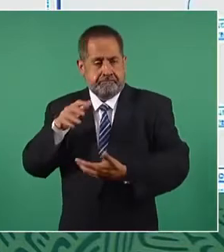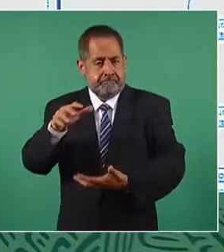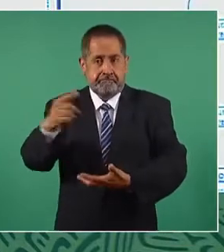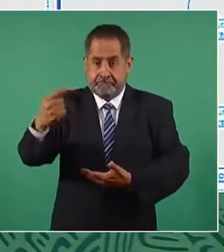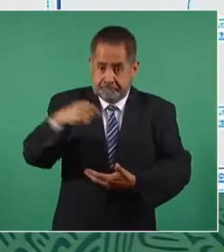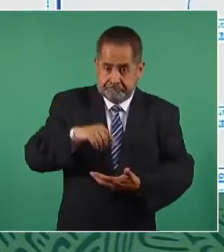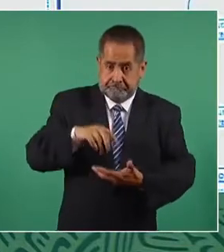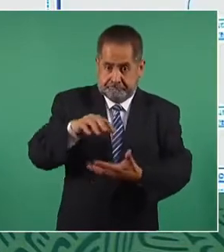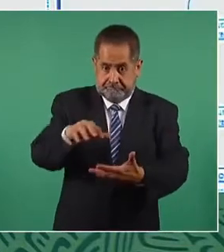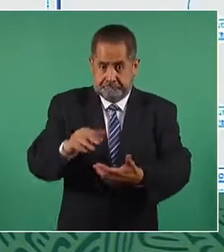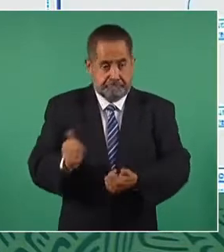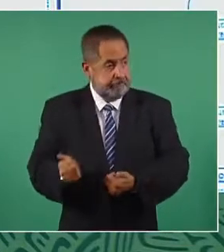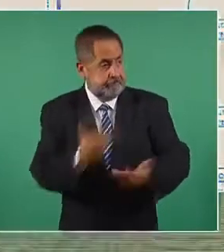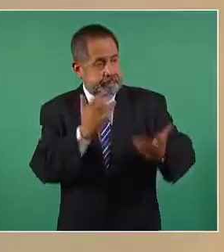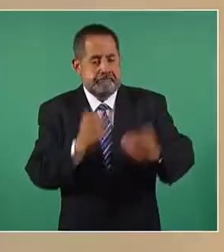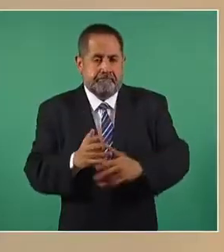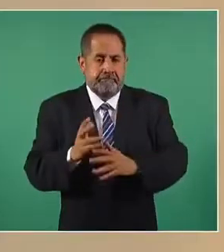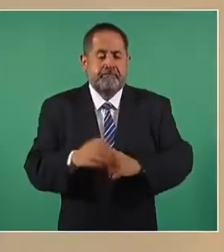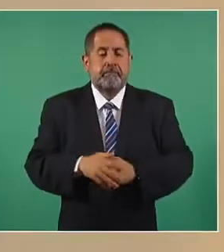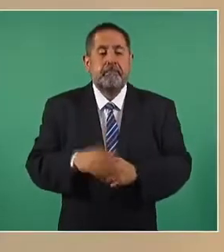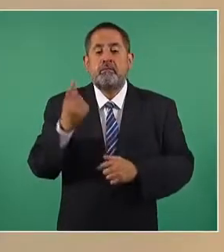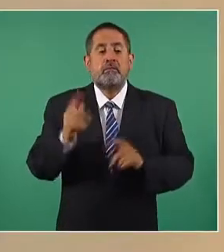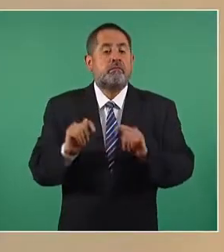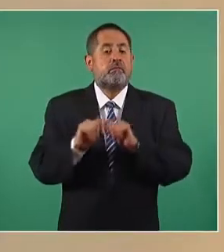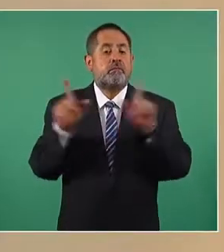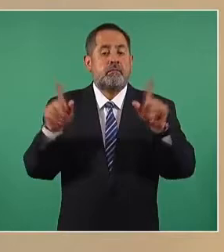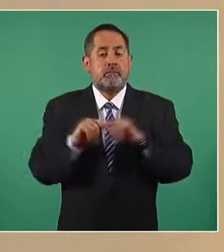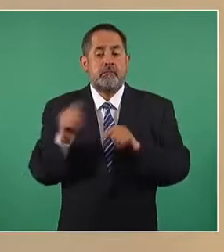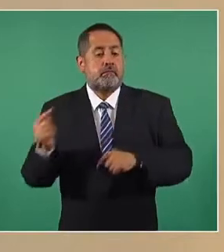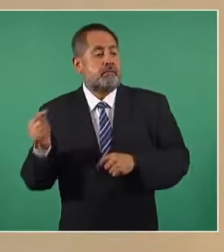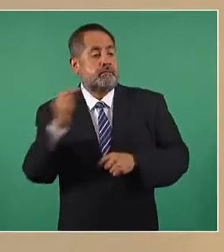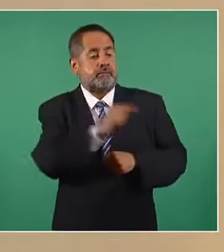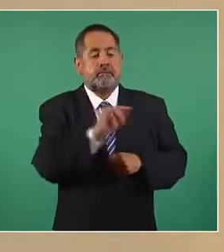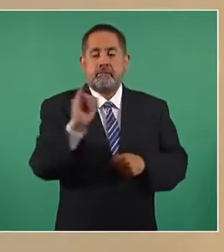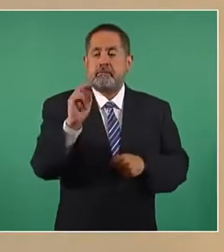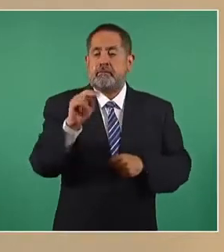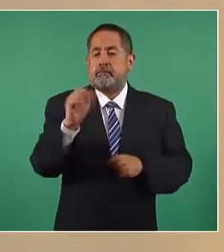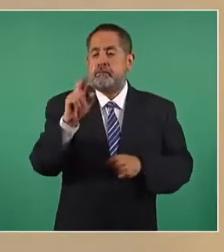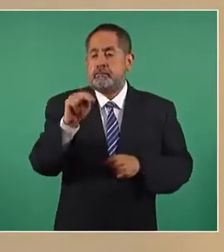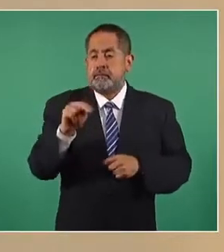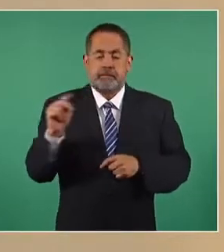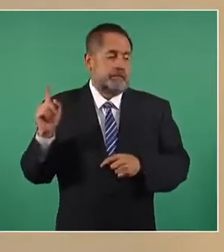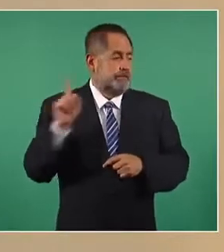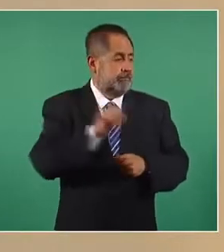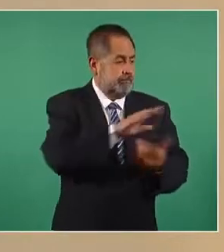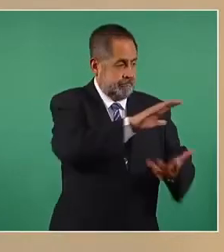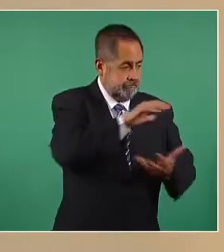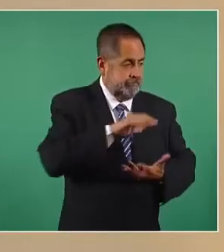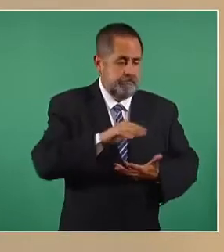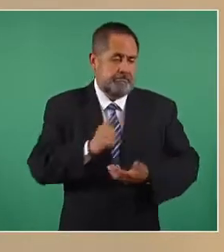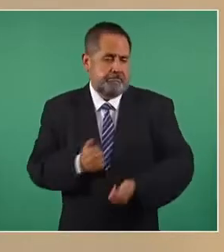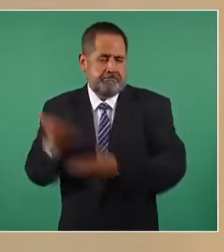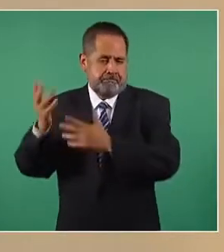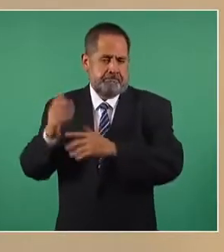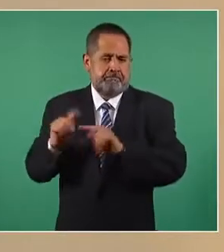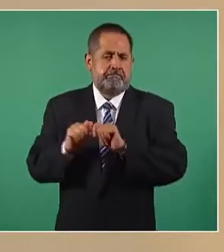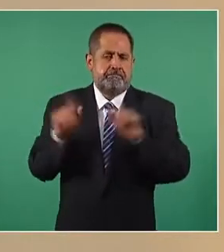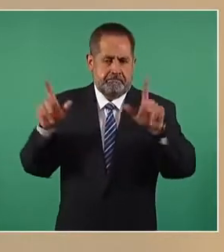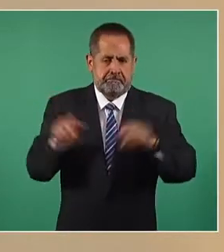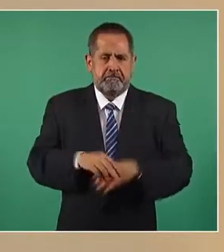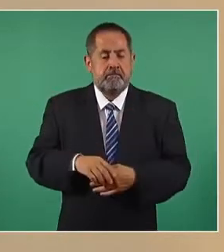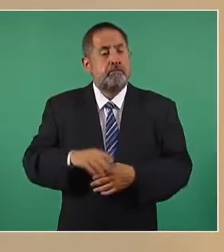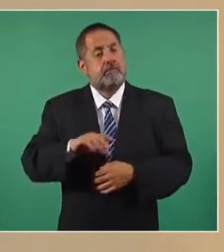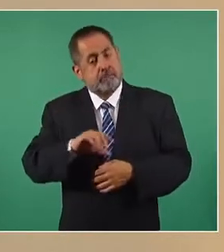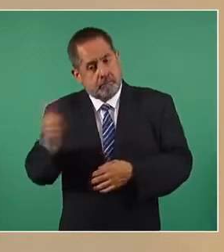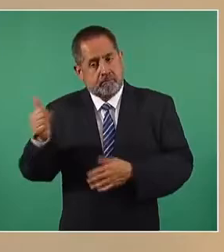que acudió el estado de Tlaxcala al INCAN a recoger sus vacunas, y se organizaron 4